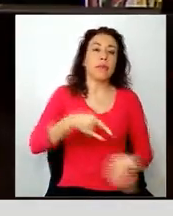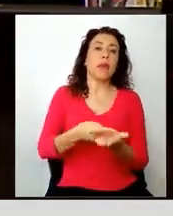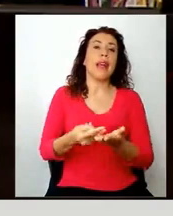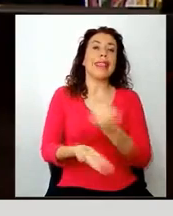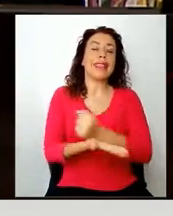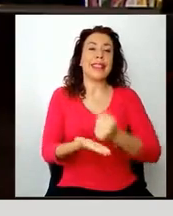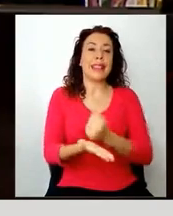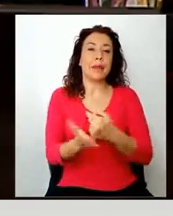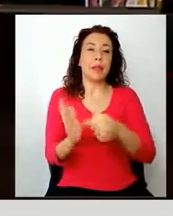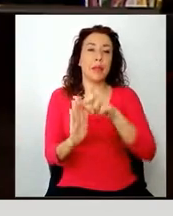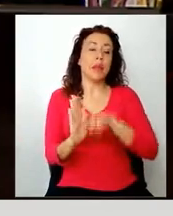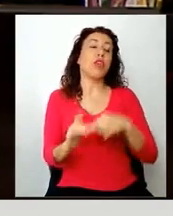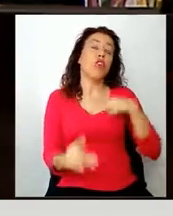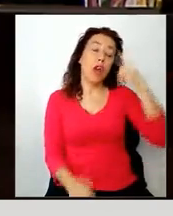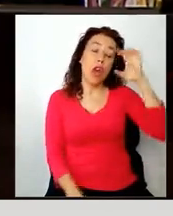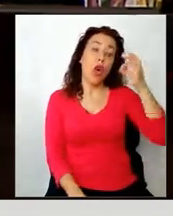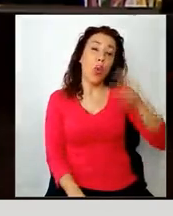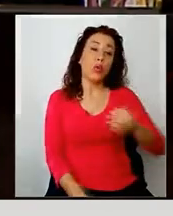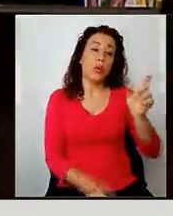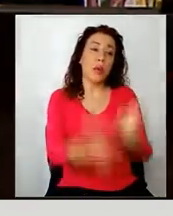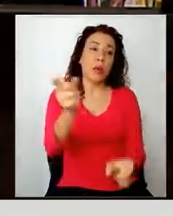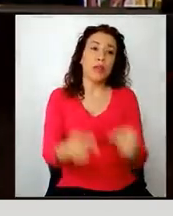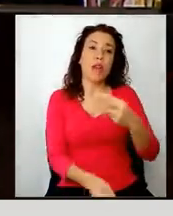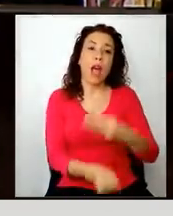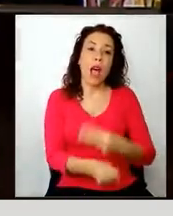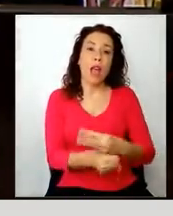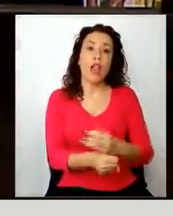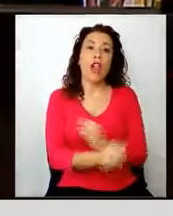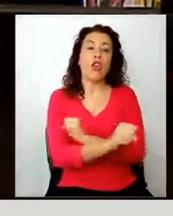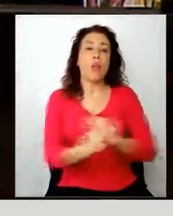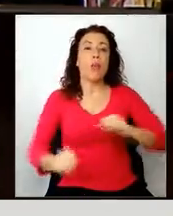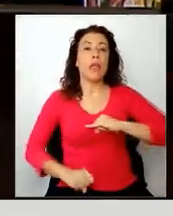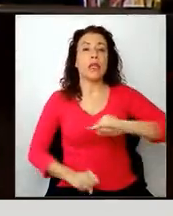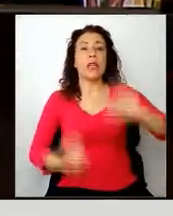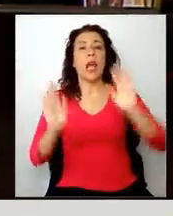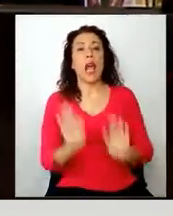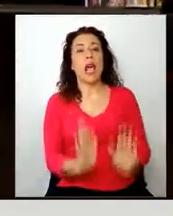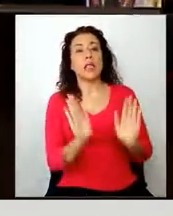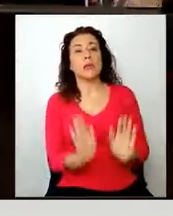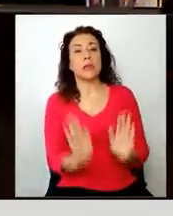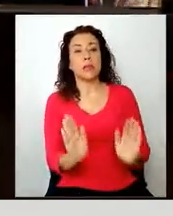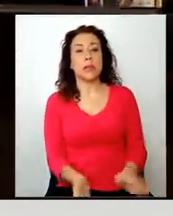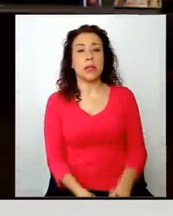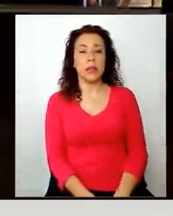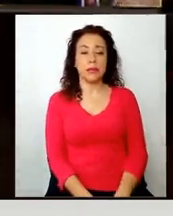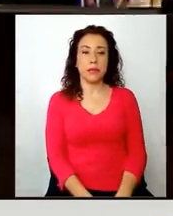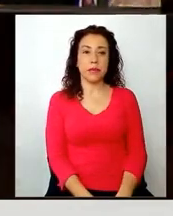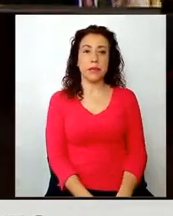que es de Justicia porque los adultos mayores no Pueden seguir esperando Muchas gracias presidente